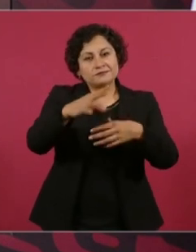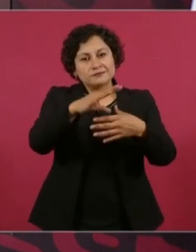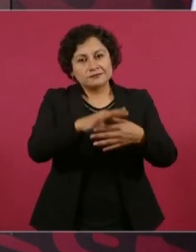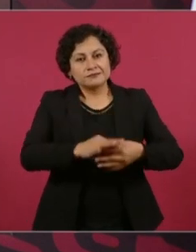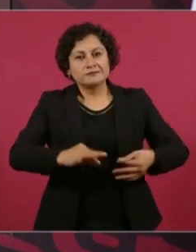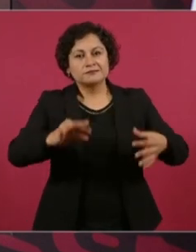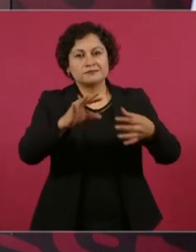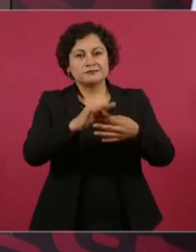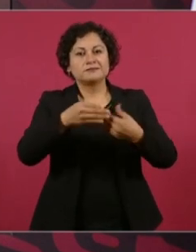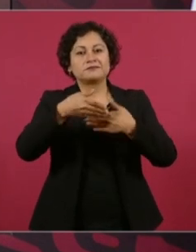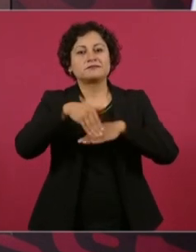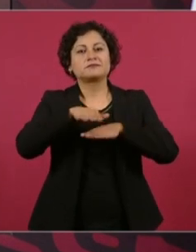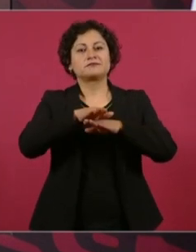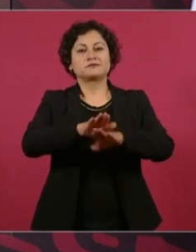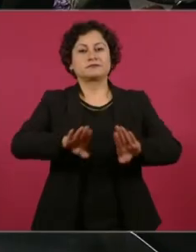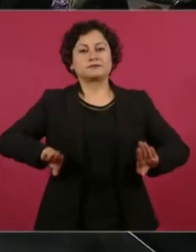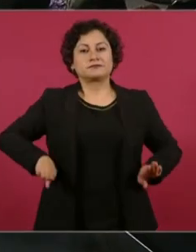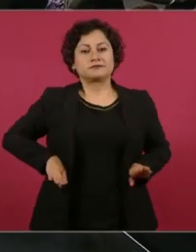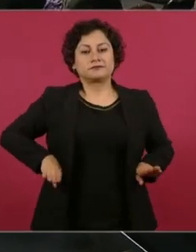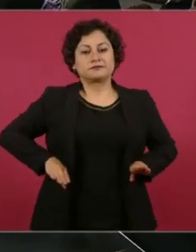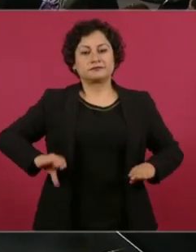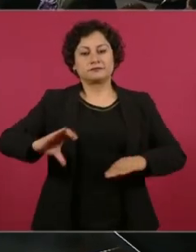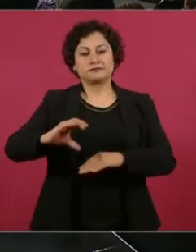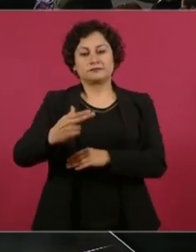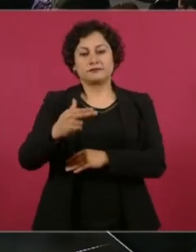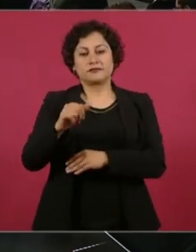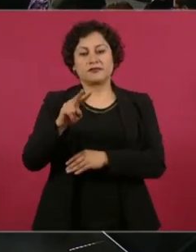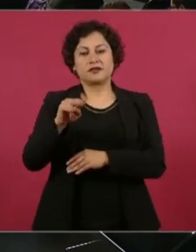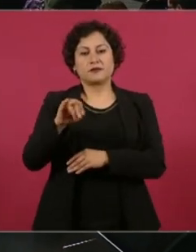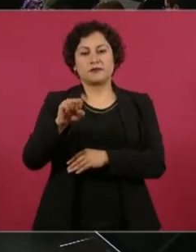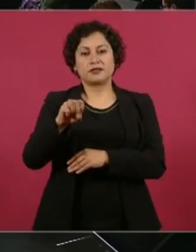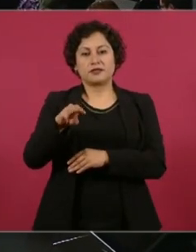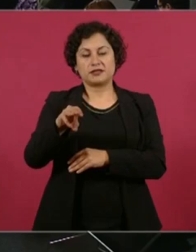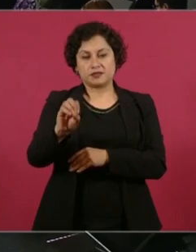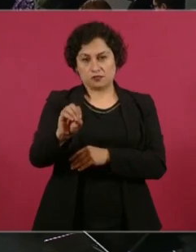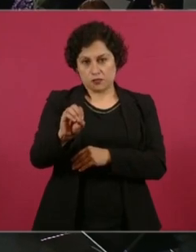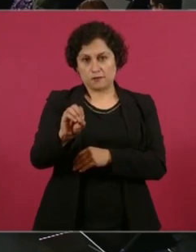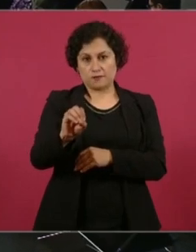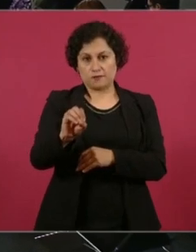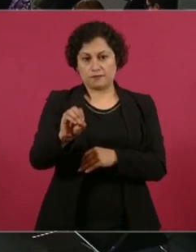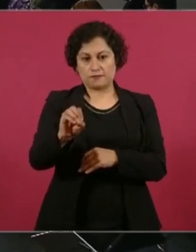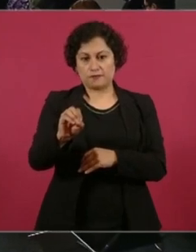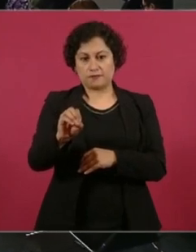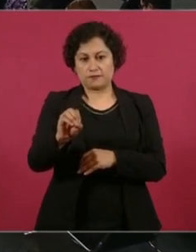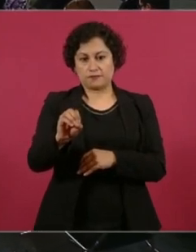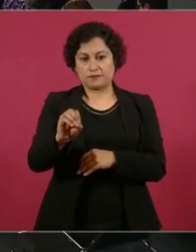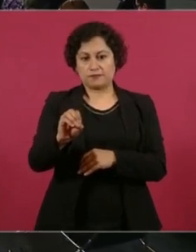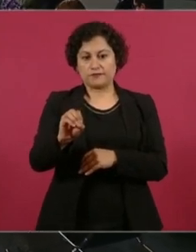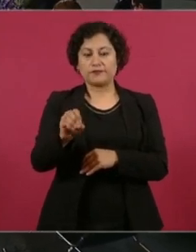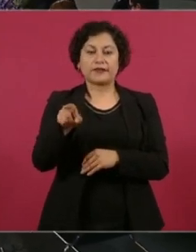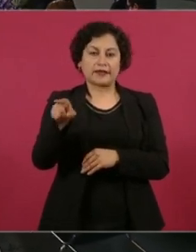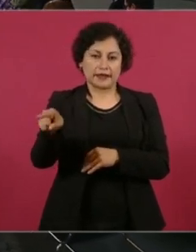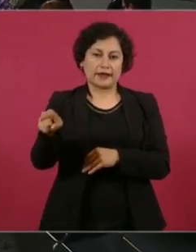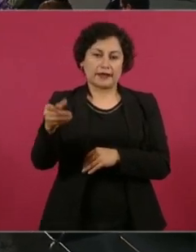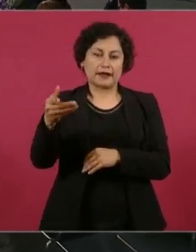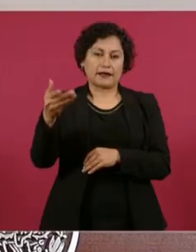el chavismo. JJ Rendón. Ya había afinado, ya había fallecido